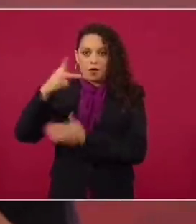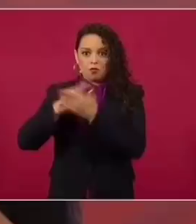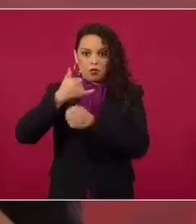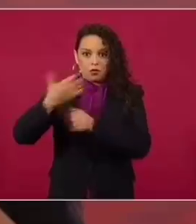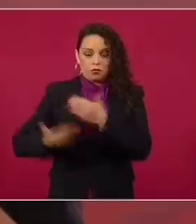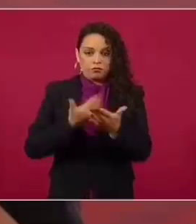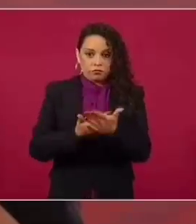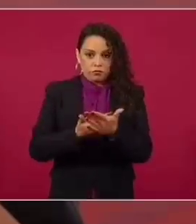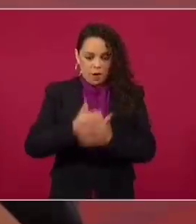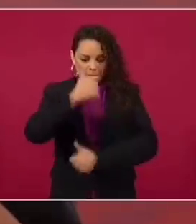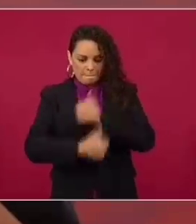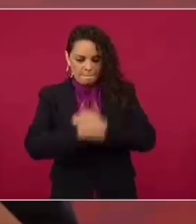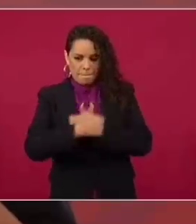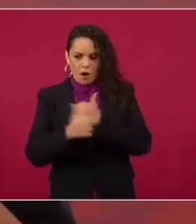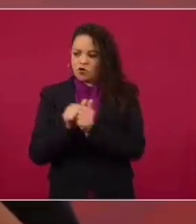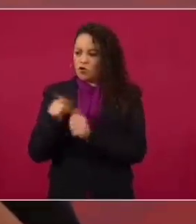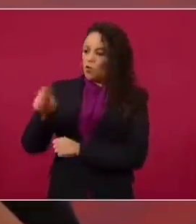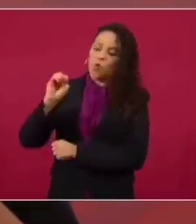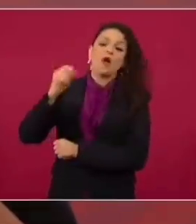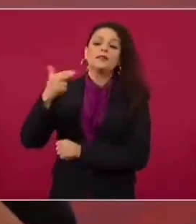contra OHL.